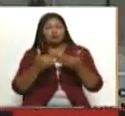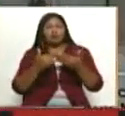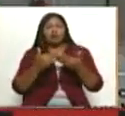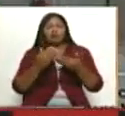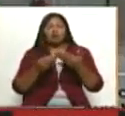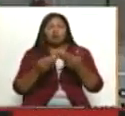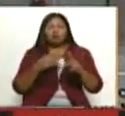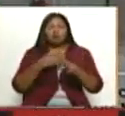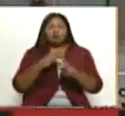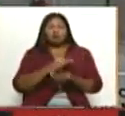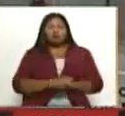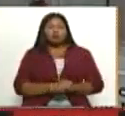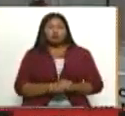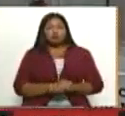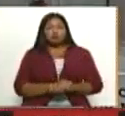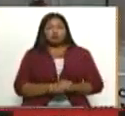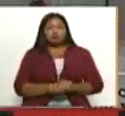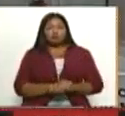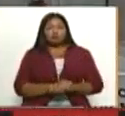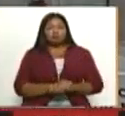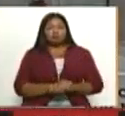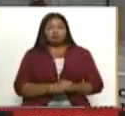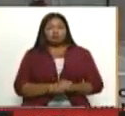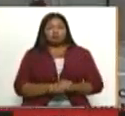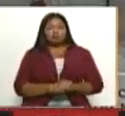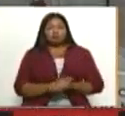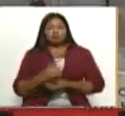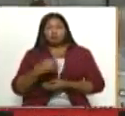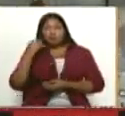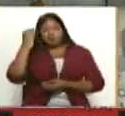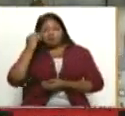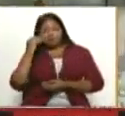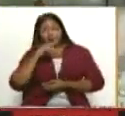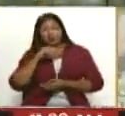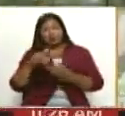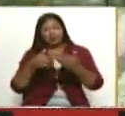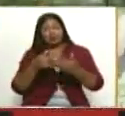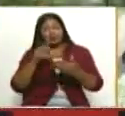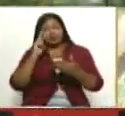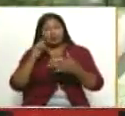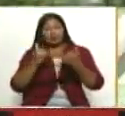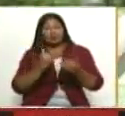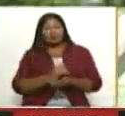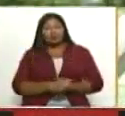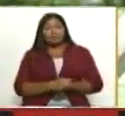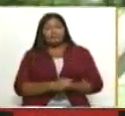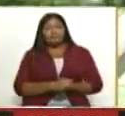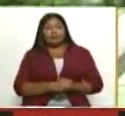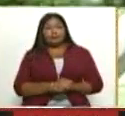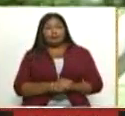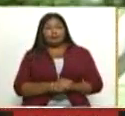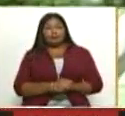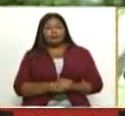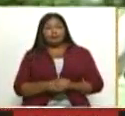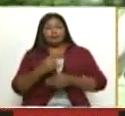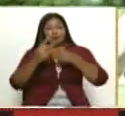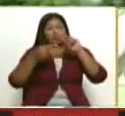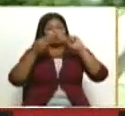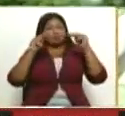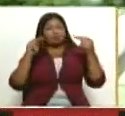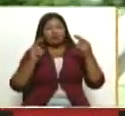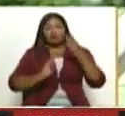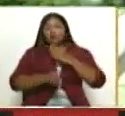sombra. Nosotros pensamos que en este momento los adversarios del proceso de paz persisten en